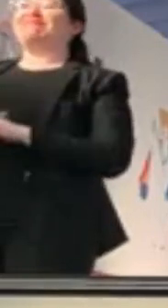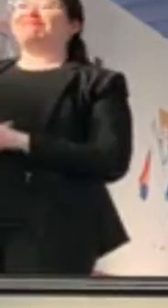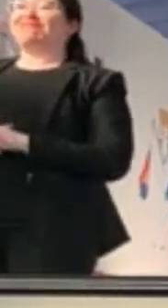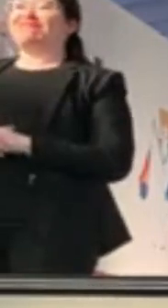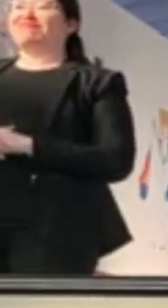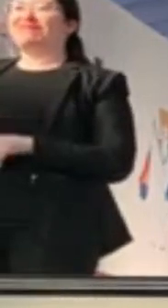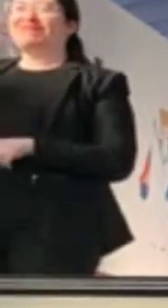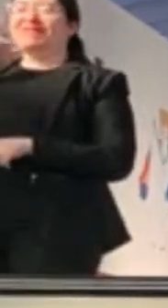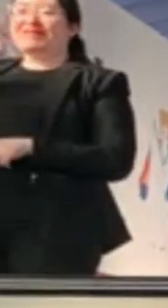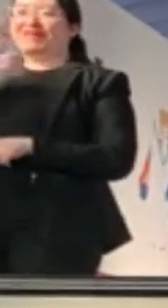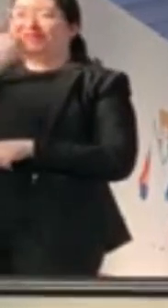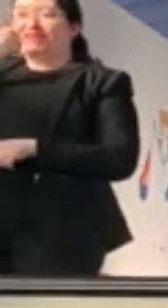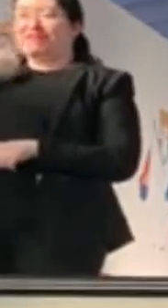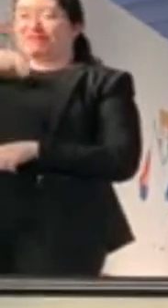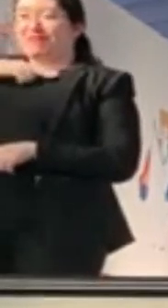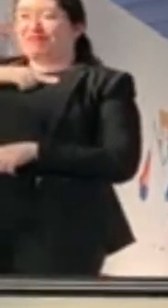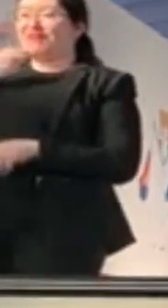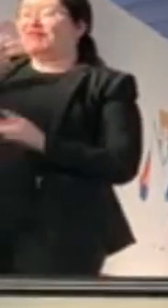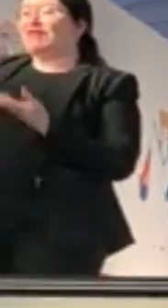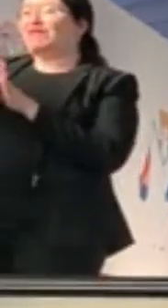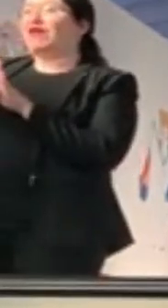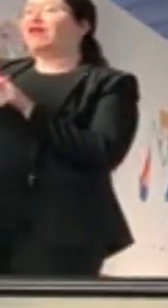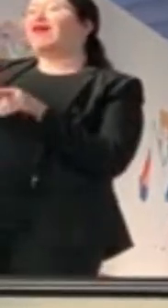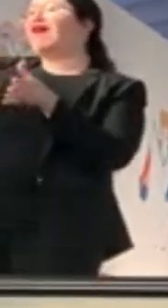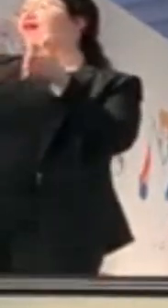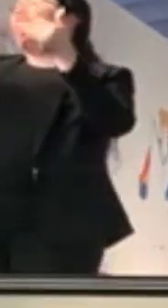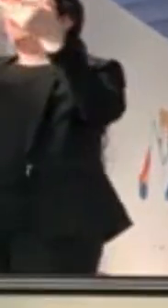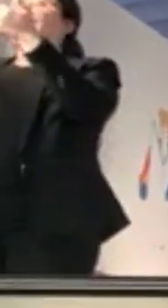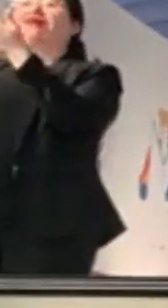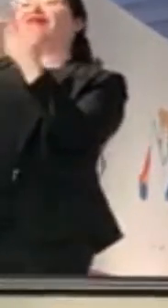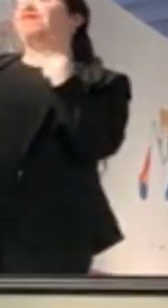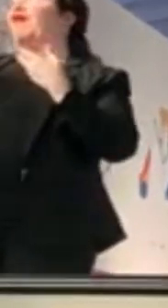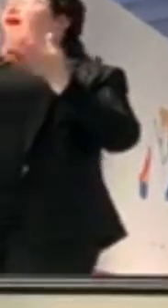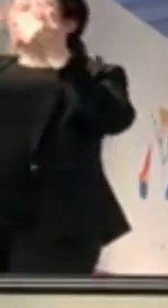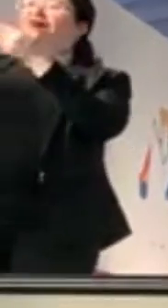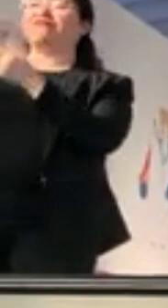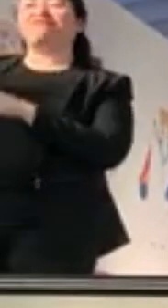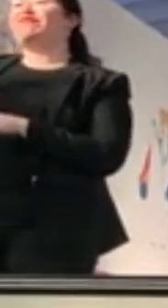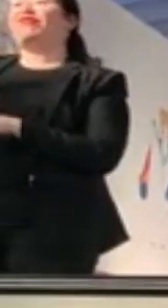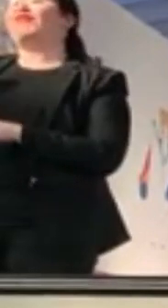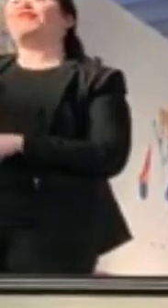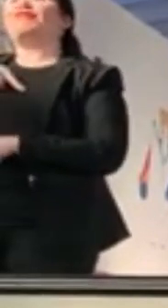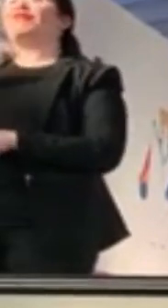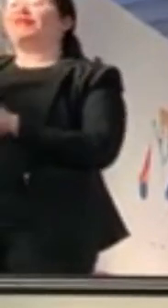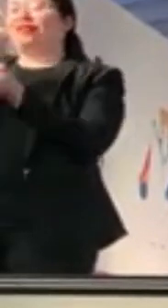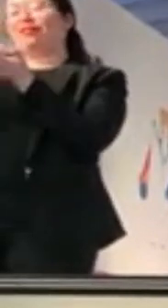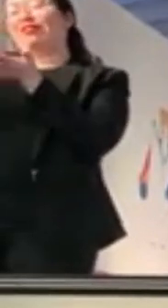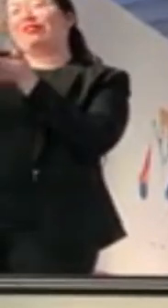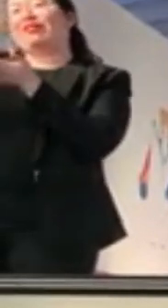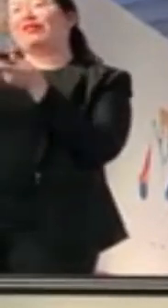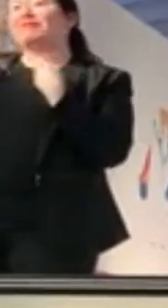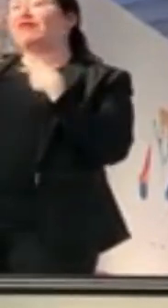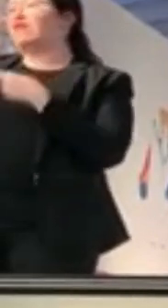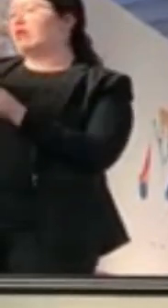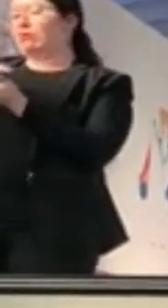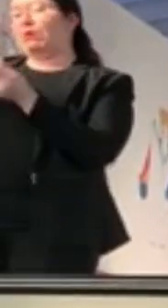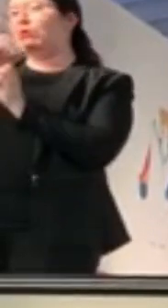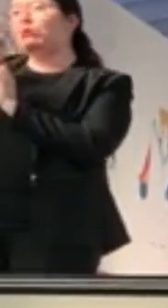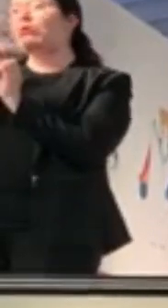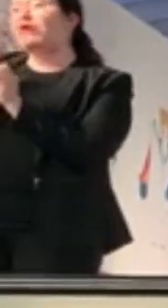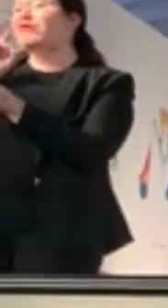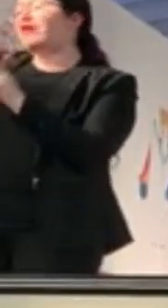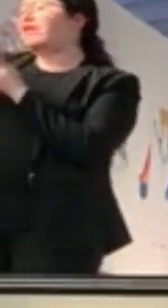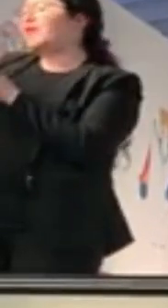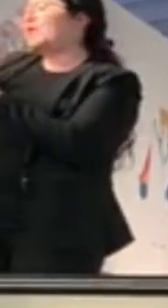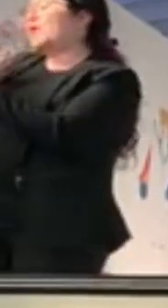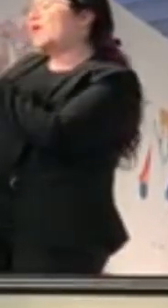Desde la academia no estamos acostumbrados a arengar a las masas, estamos acostumbrados a escribir cosas que no lee nadie y a hablar entre nosotros.